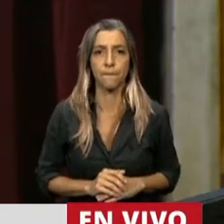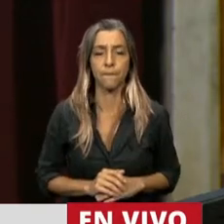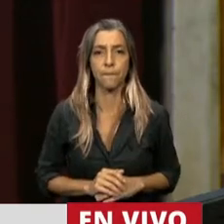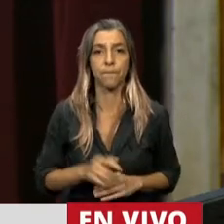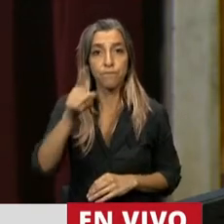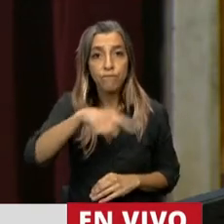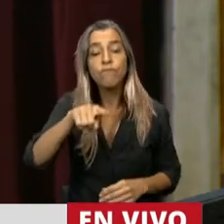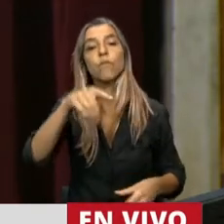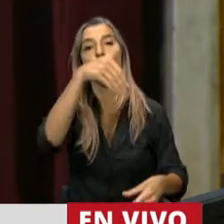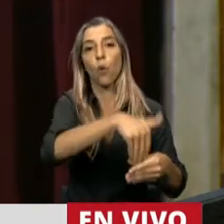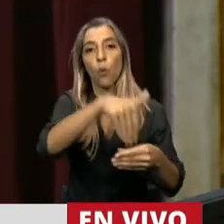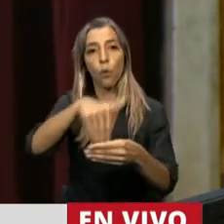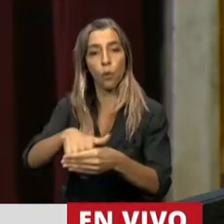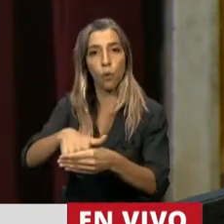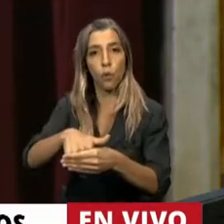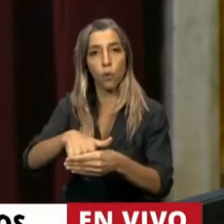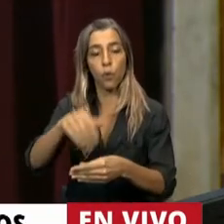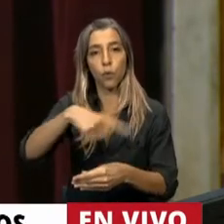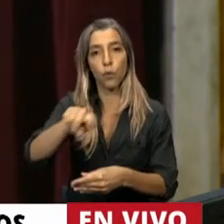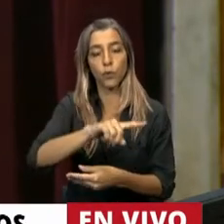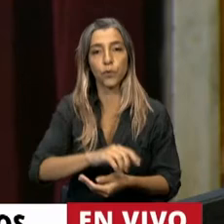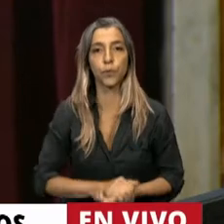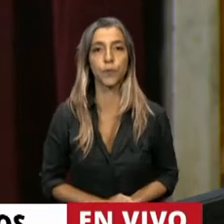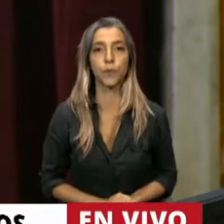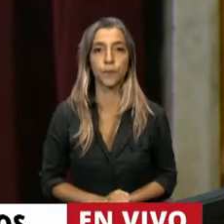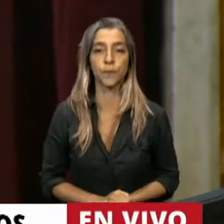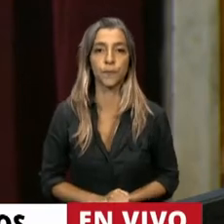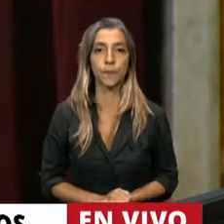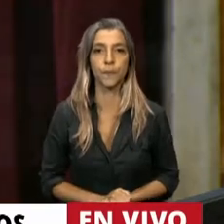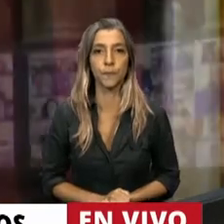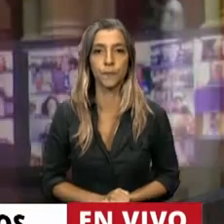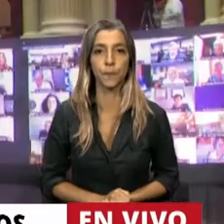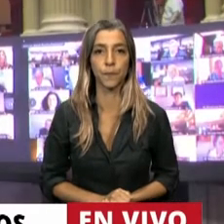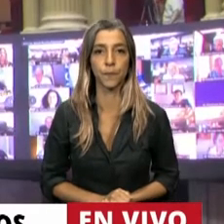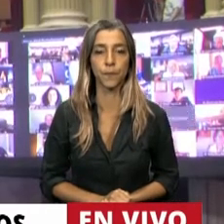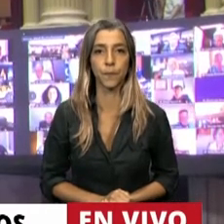sírvanse marcar su voto